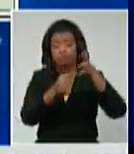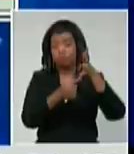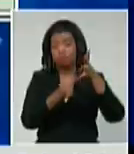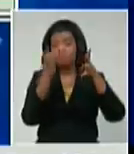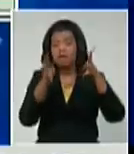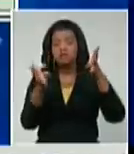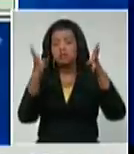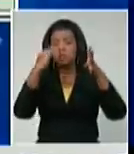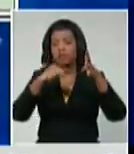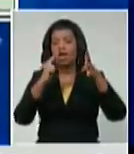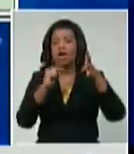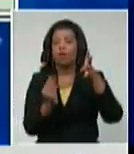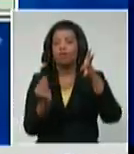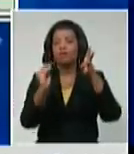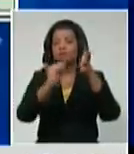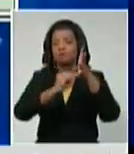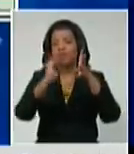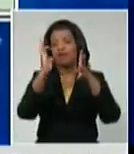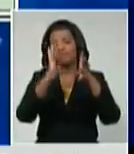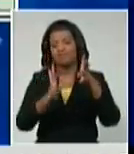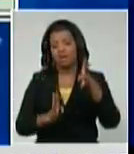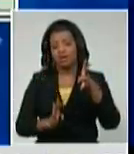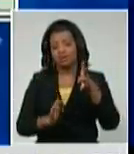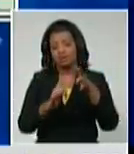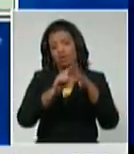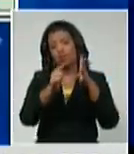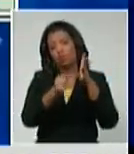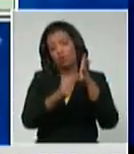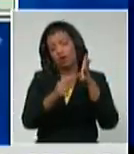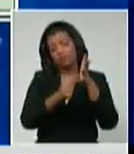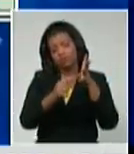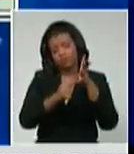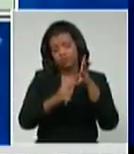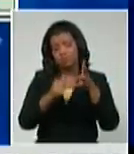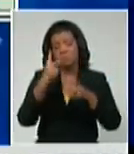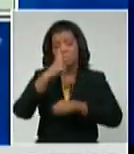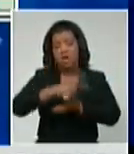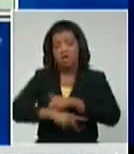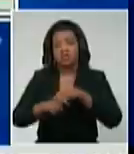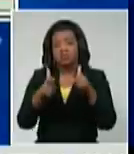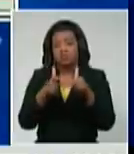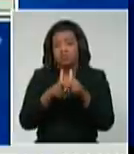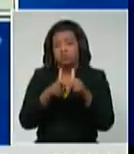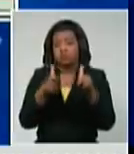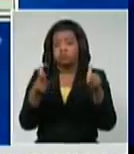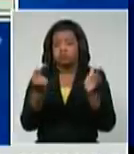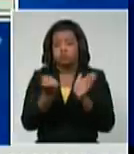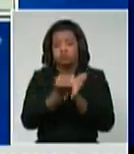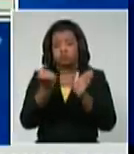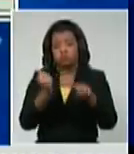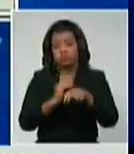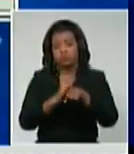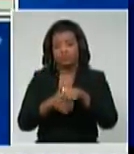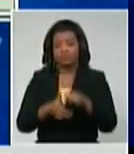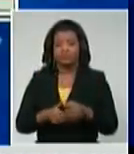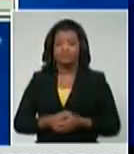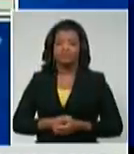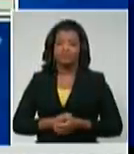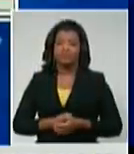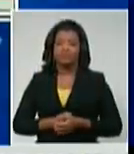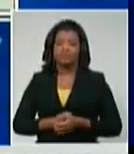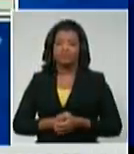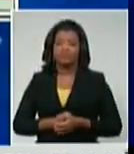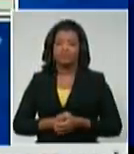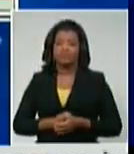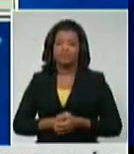incorpora al cuarto lugar con número de casos confirmados. Le sigue Rusia